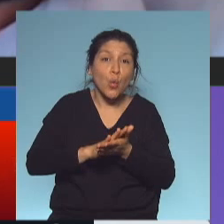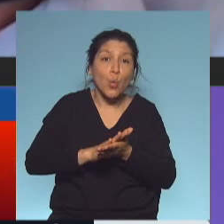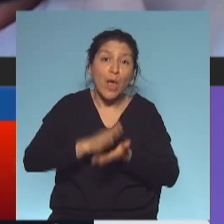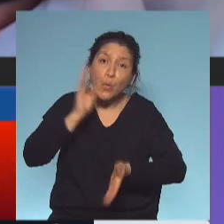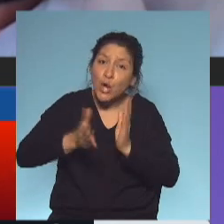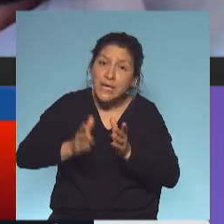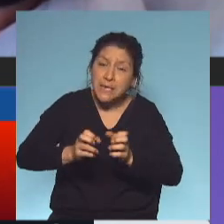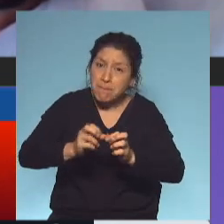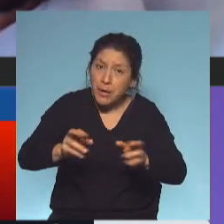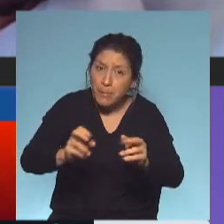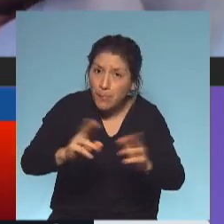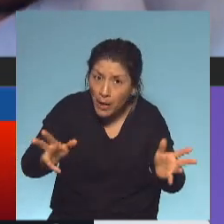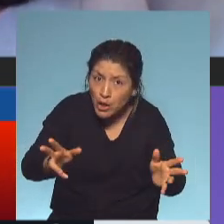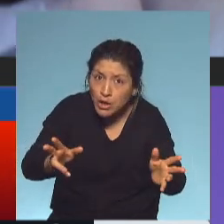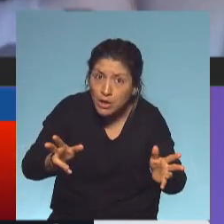siga avanzando?